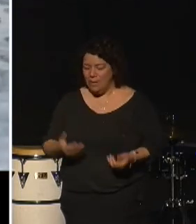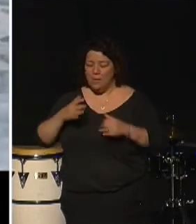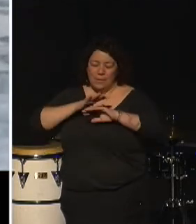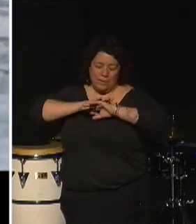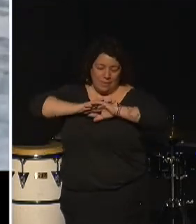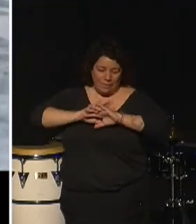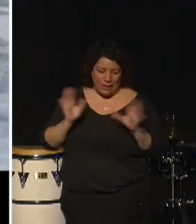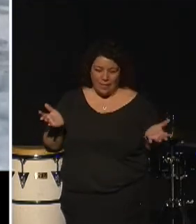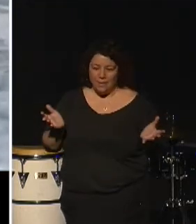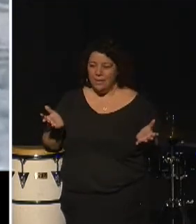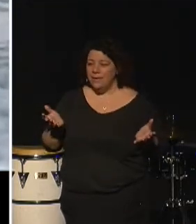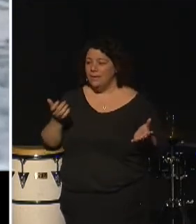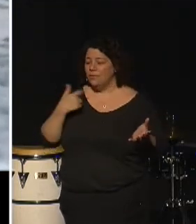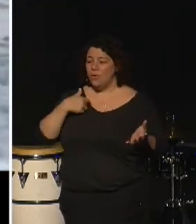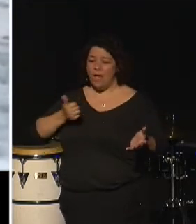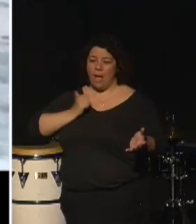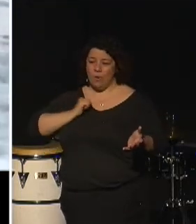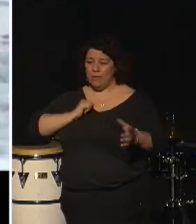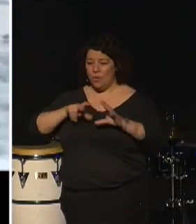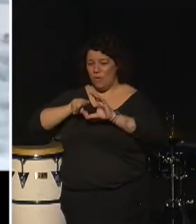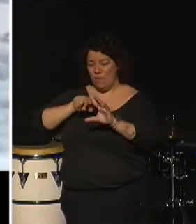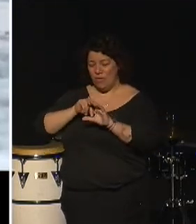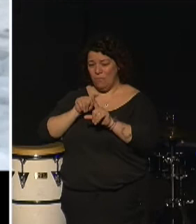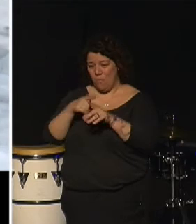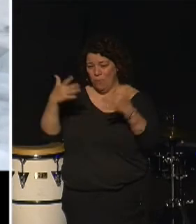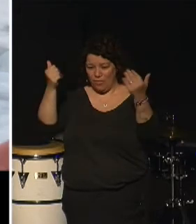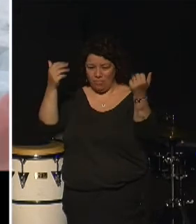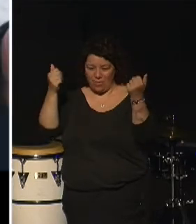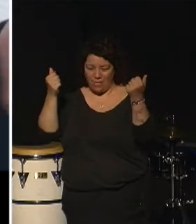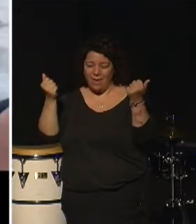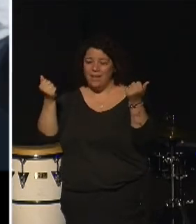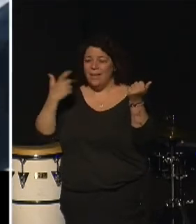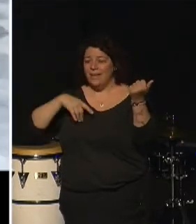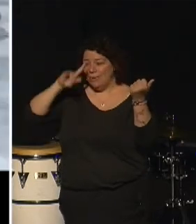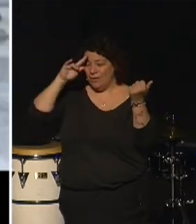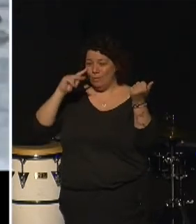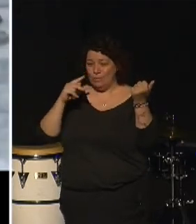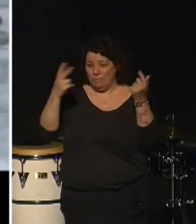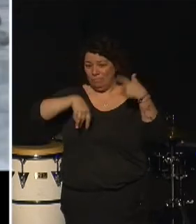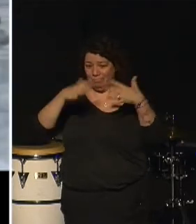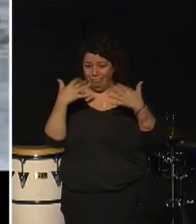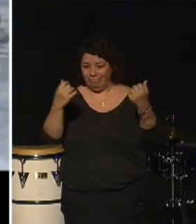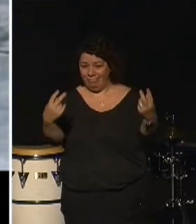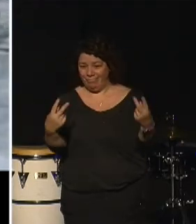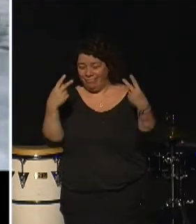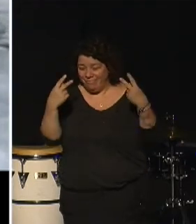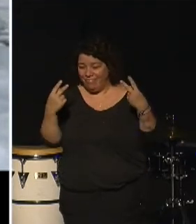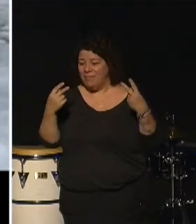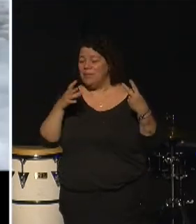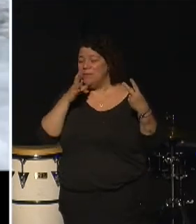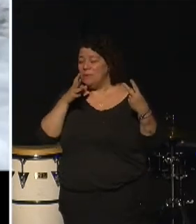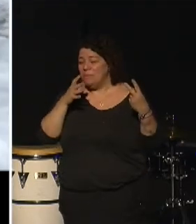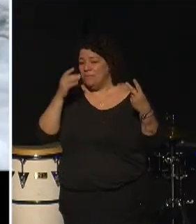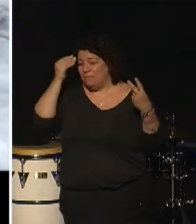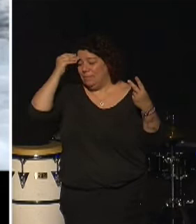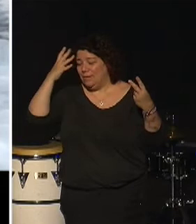nada, que aprovecho este vídeo como despedida. No sé si lo estáis viendo, es porque nada, pues eso.